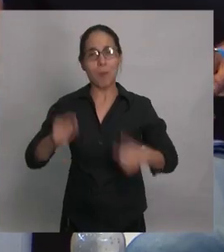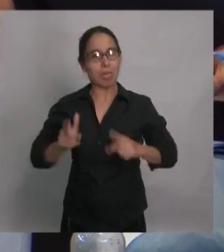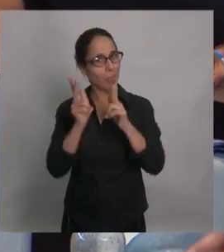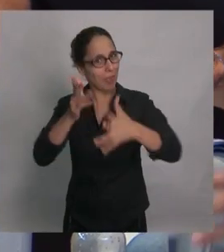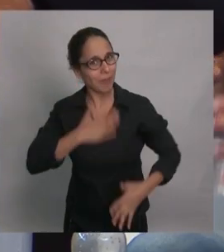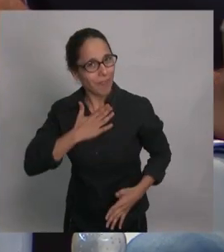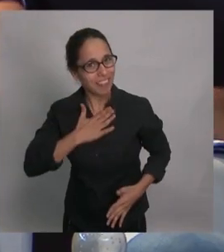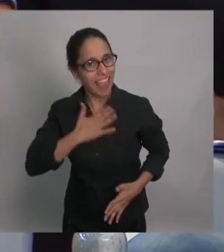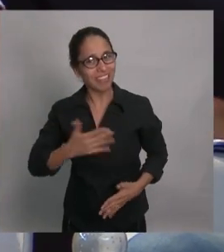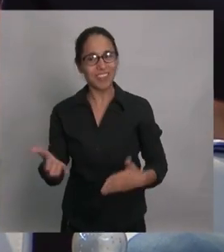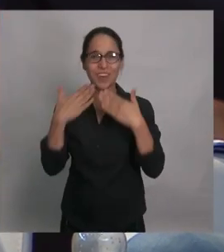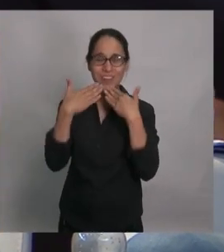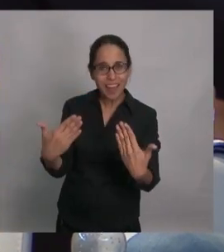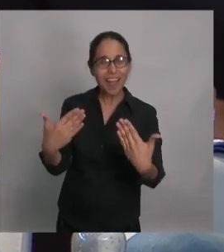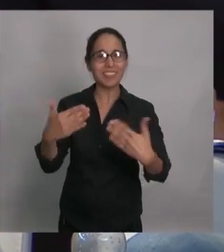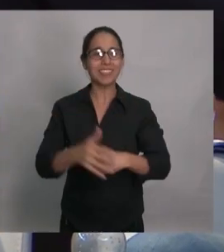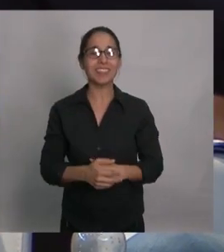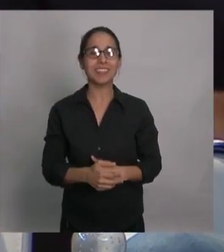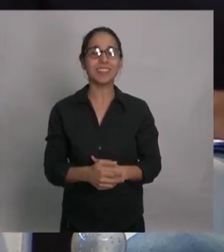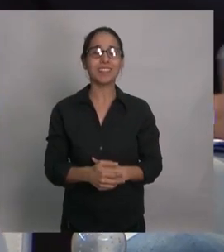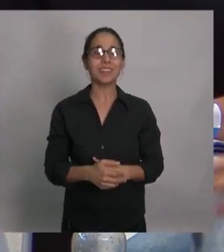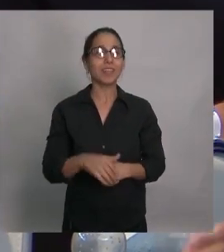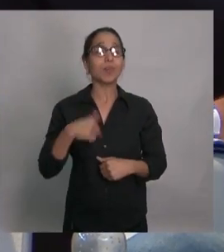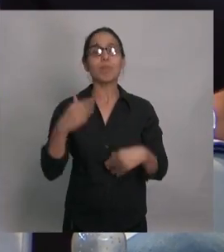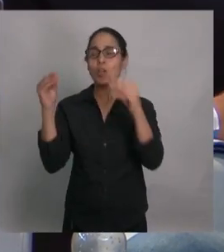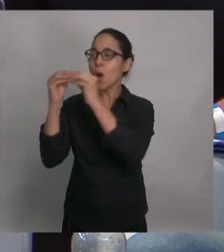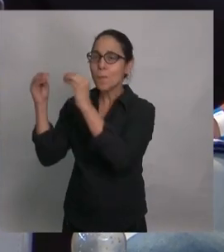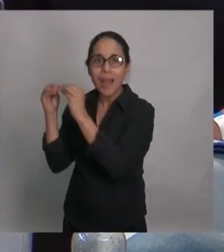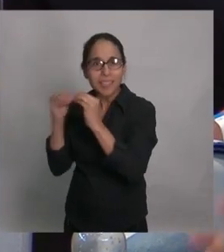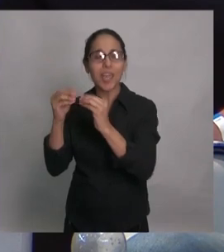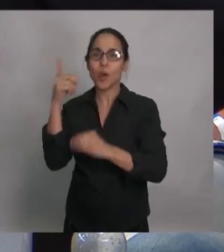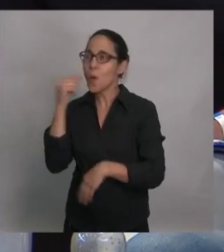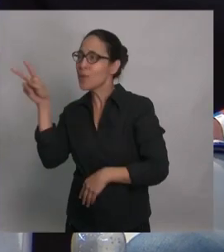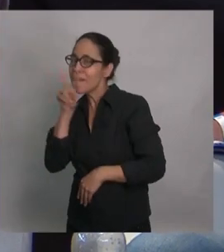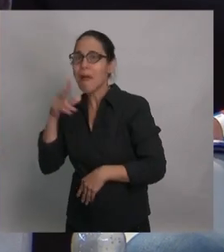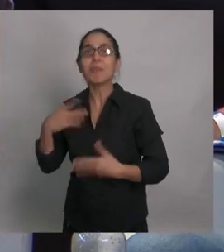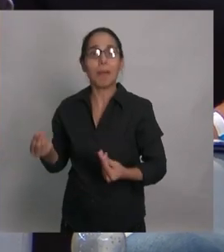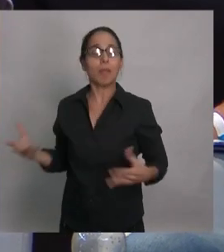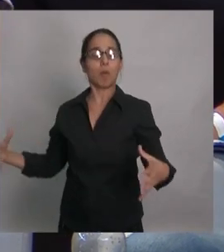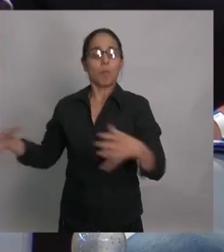el panel con compañeros y compañeras de la Patria Grande.